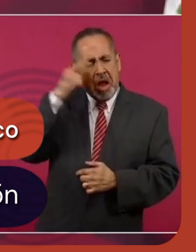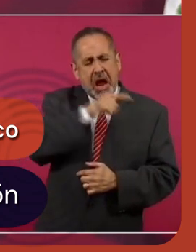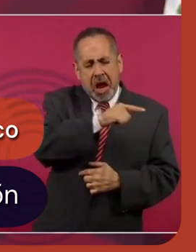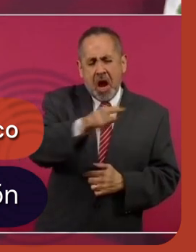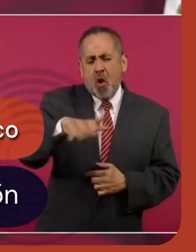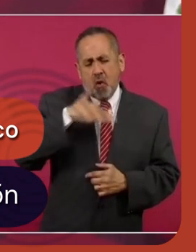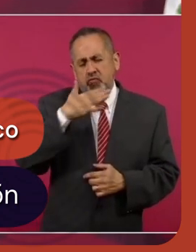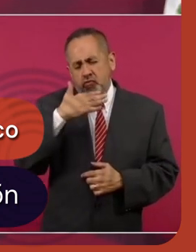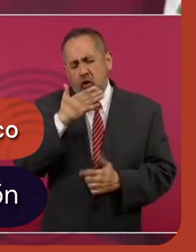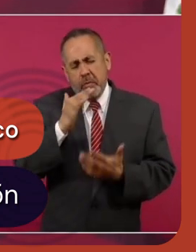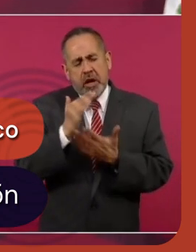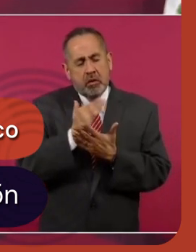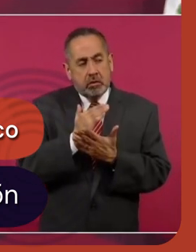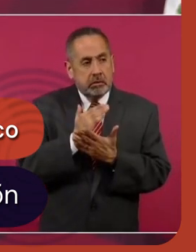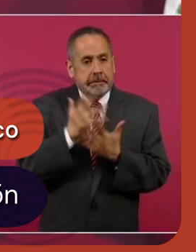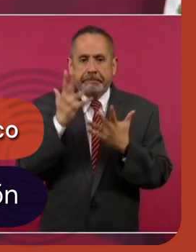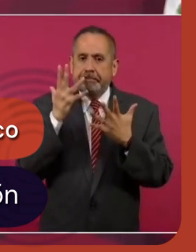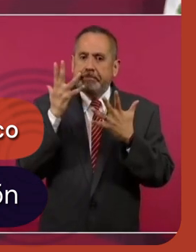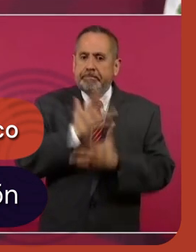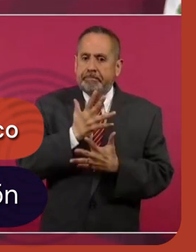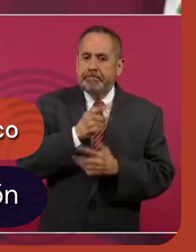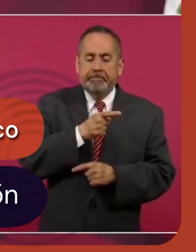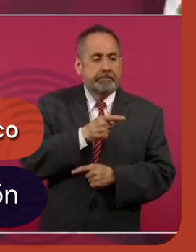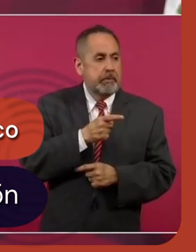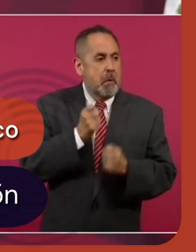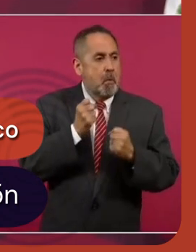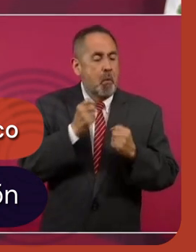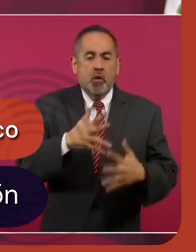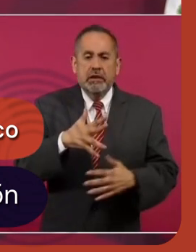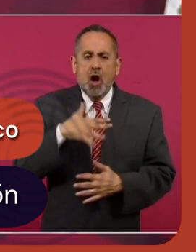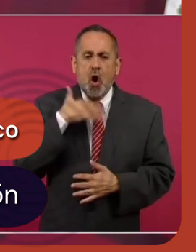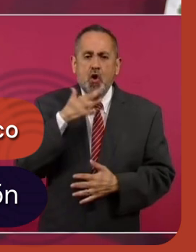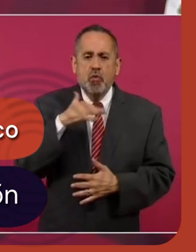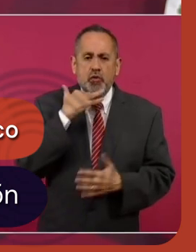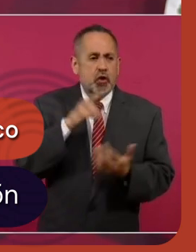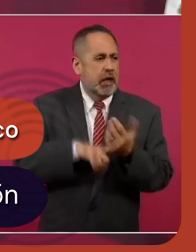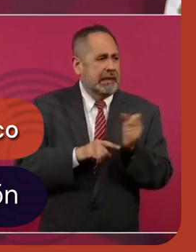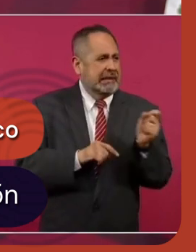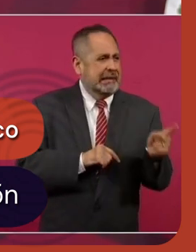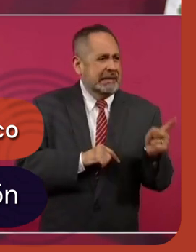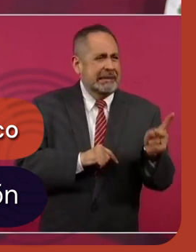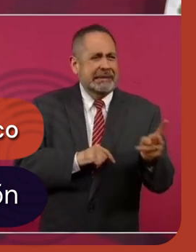consideraciones sobre lo que significaba la corrupción